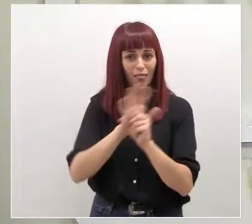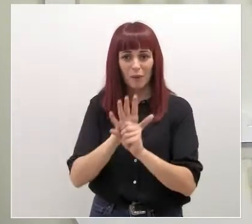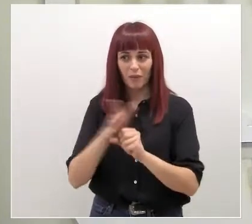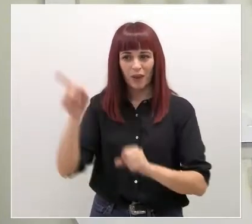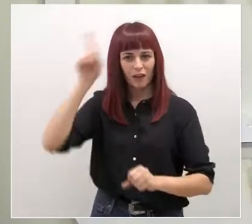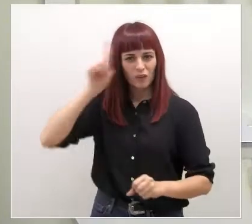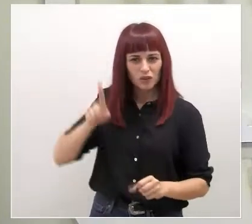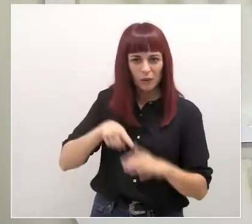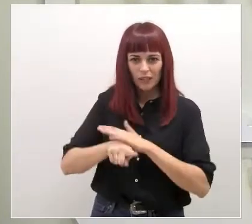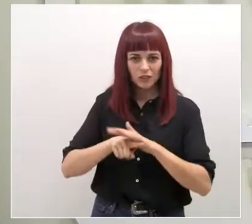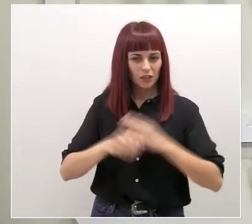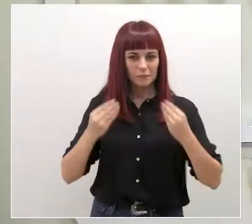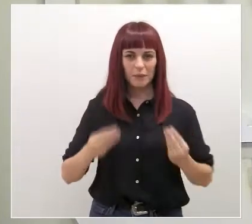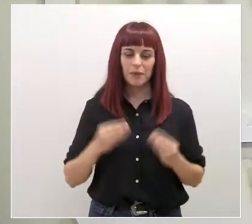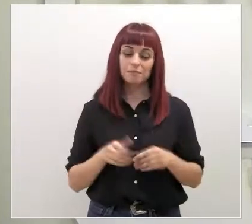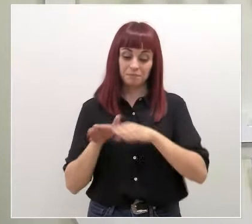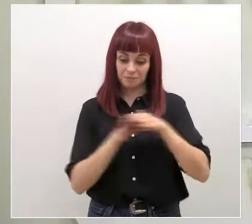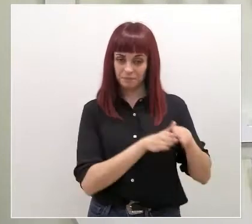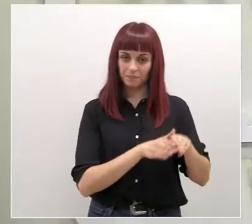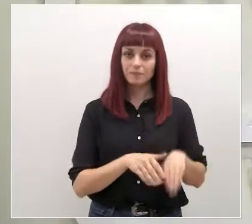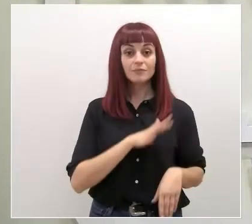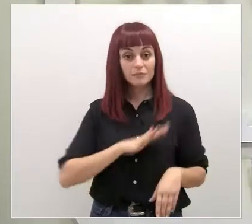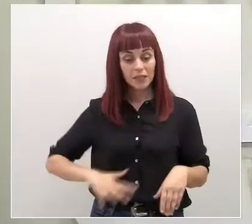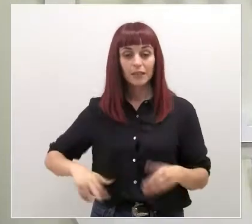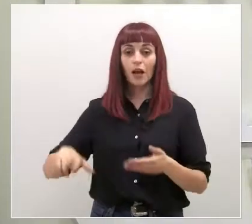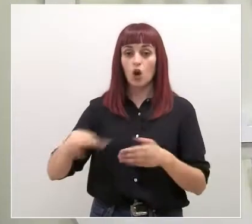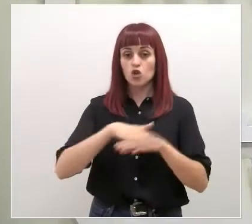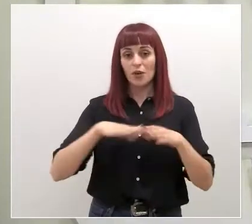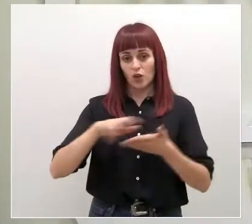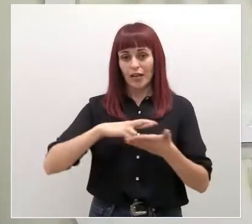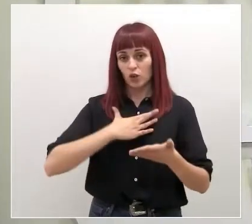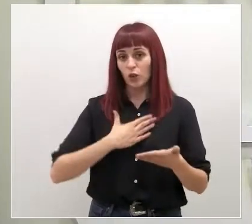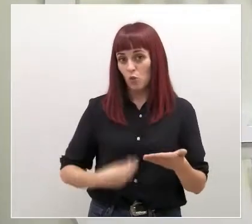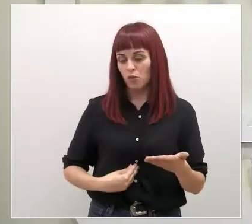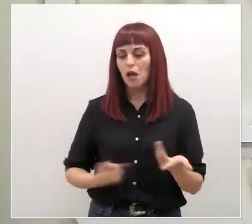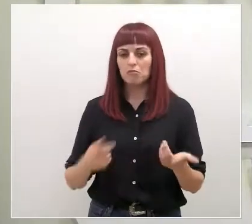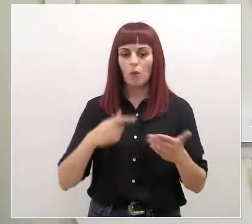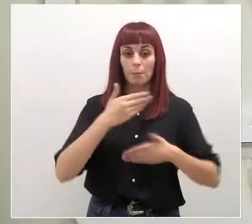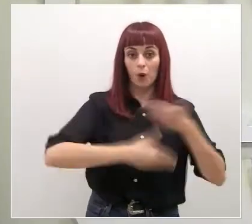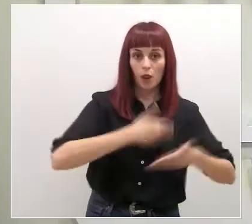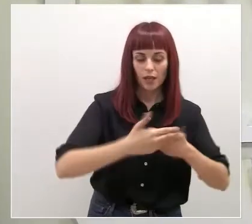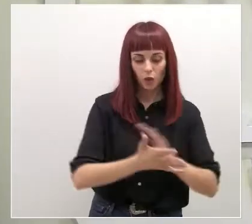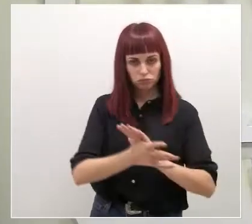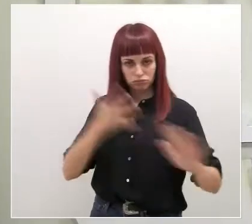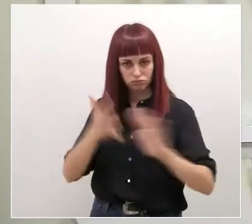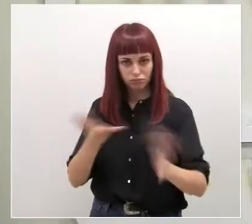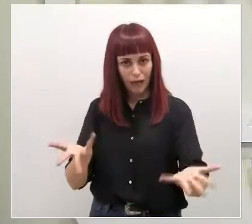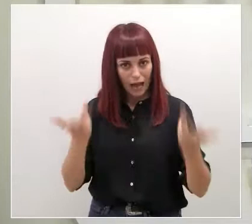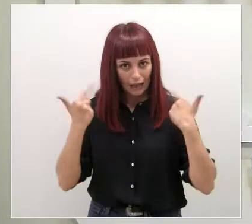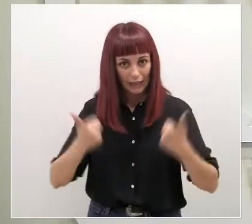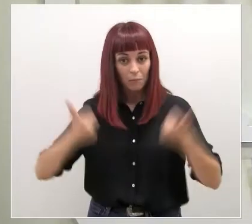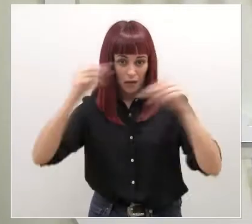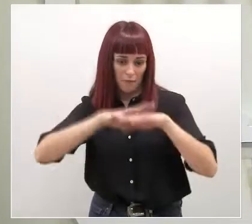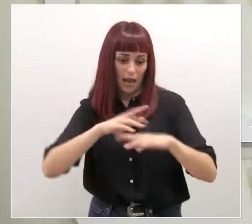pandemia. Por otro lado, mientras que este Gobierno regional agiliza todos estos procesos para hacer llegar estos